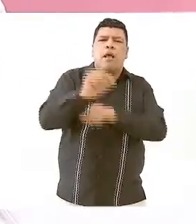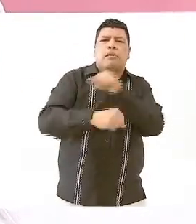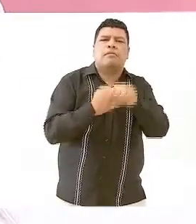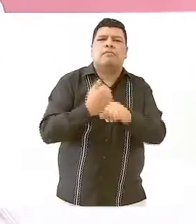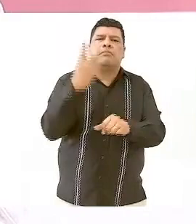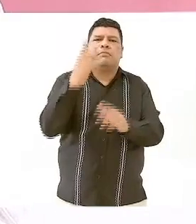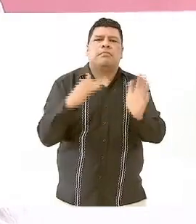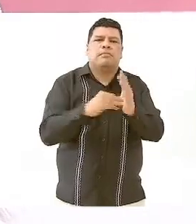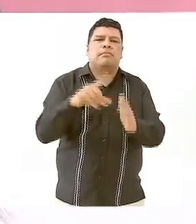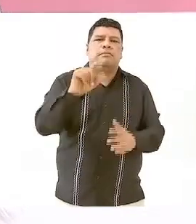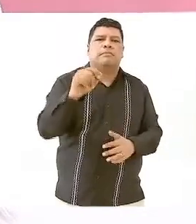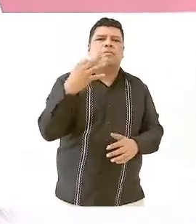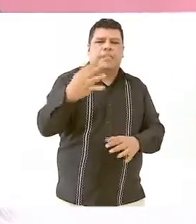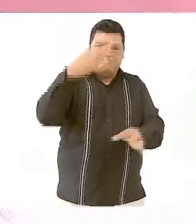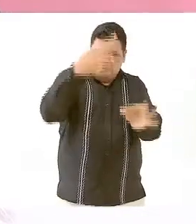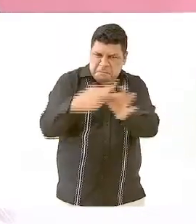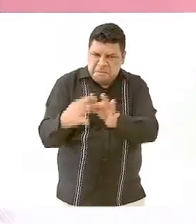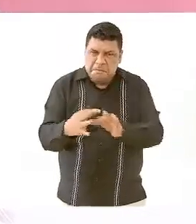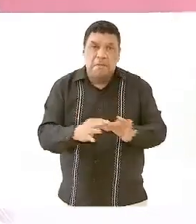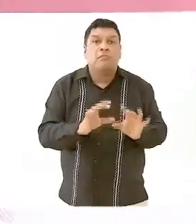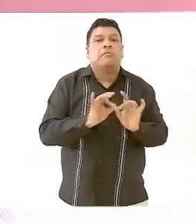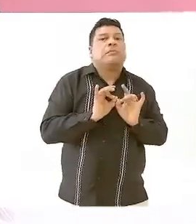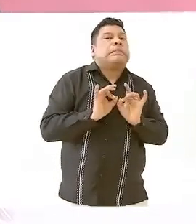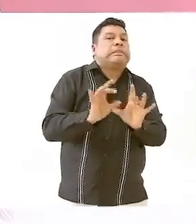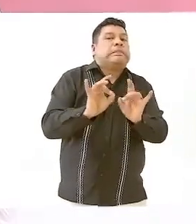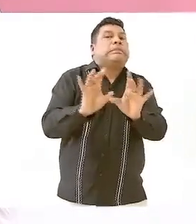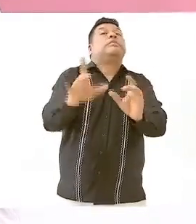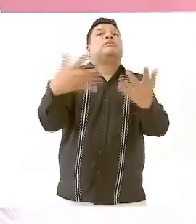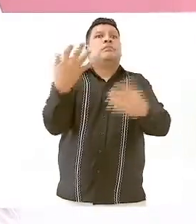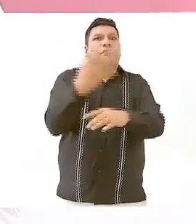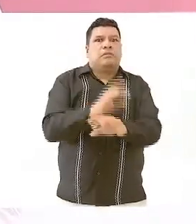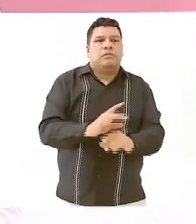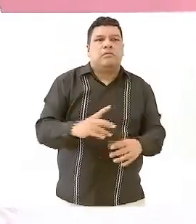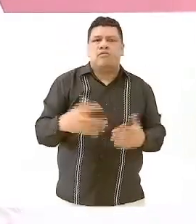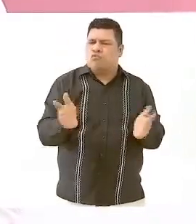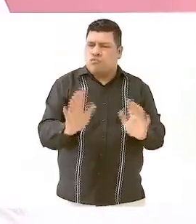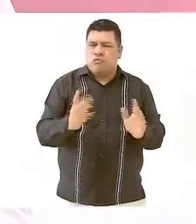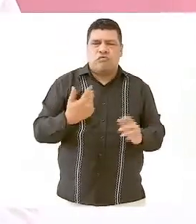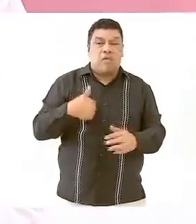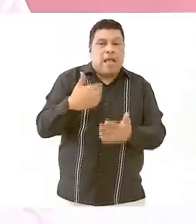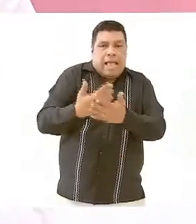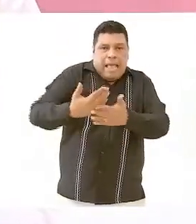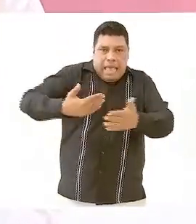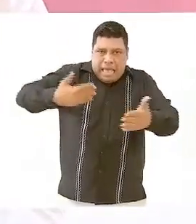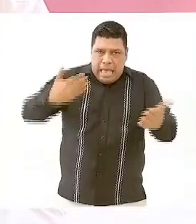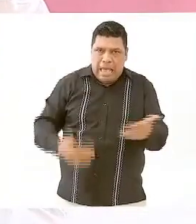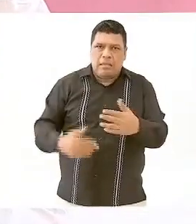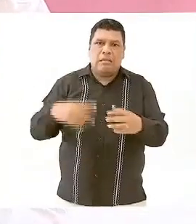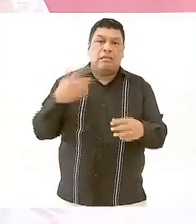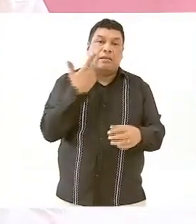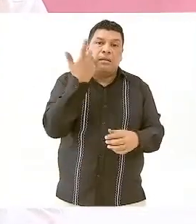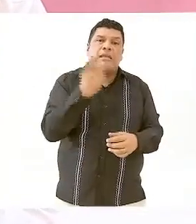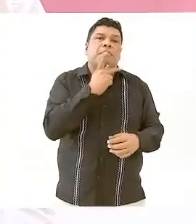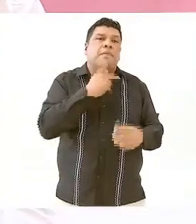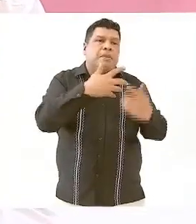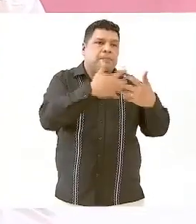imprevisto, en el 23 tienen que estar las